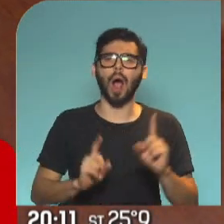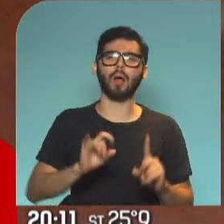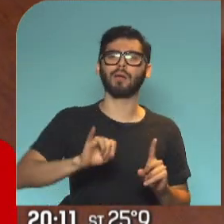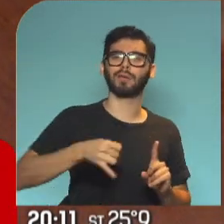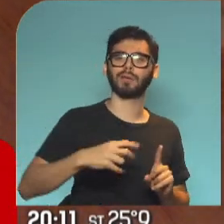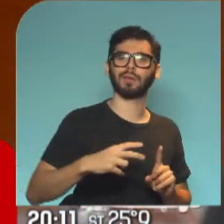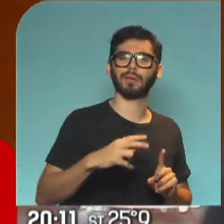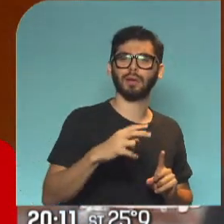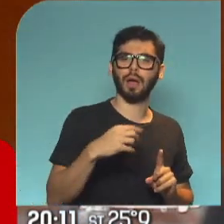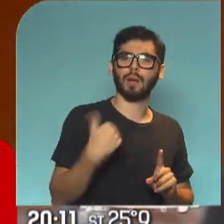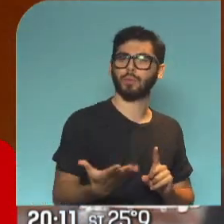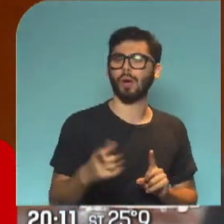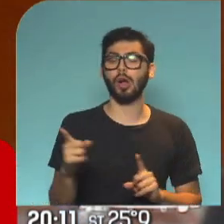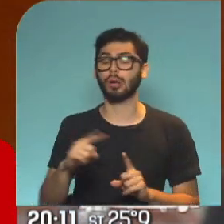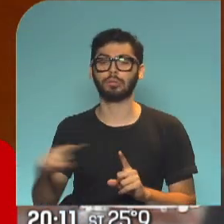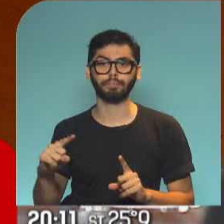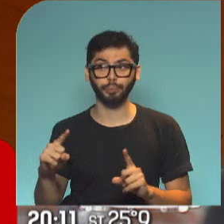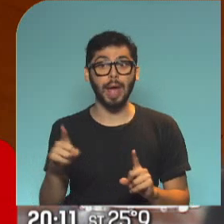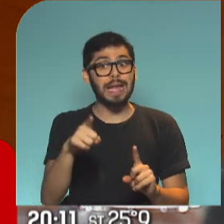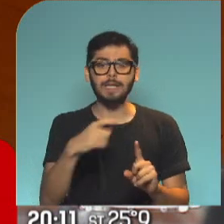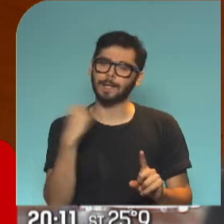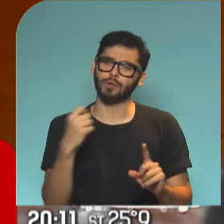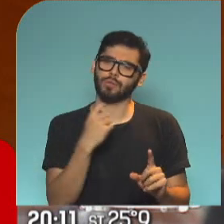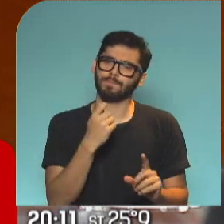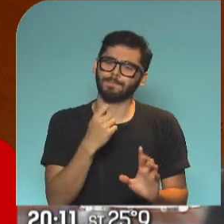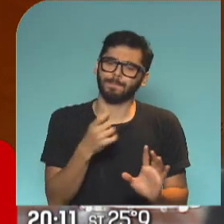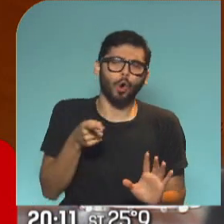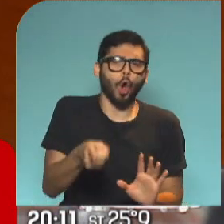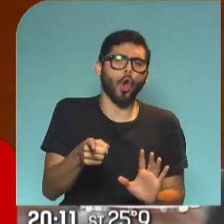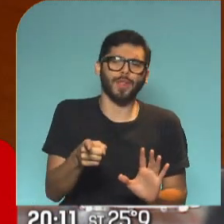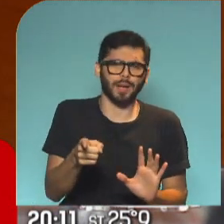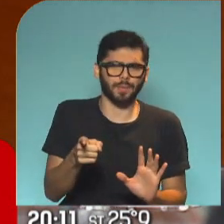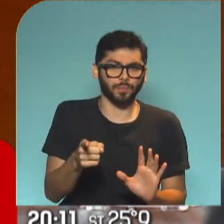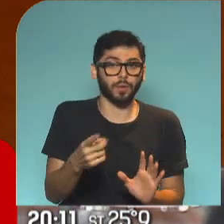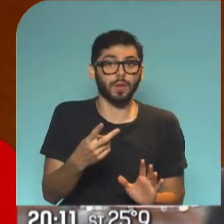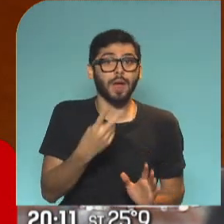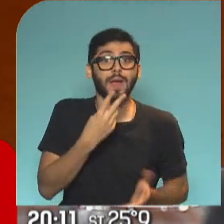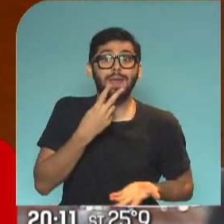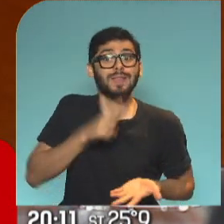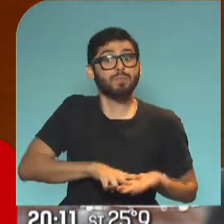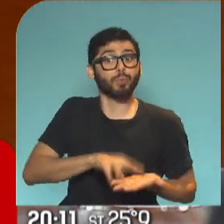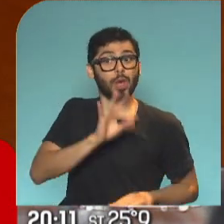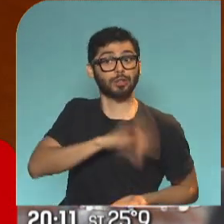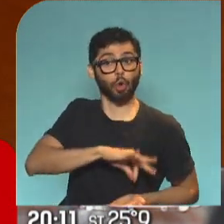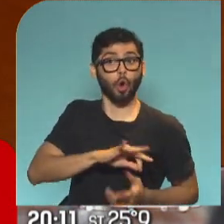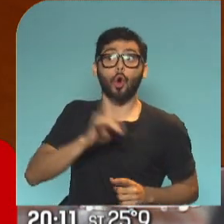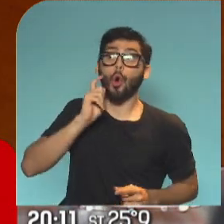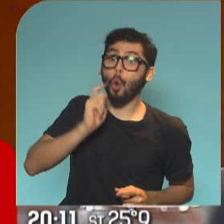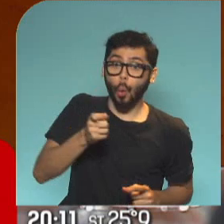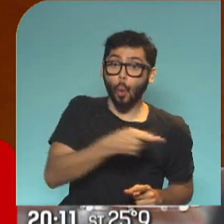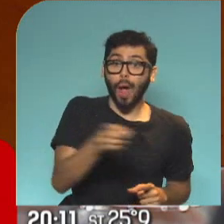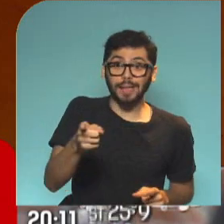privilegios esto es algo que el impuesto a las ganancias es un privilegio que tienen los jueces y juezas de nuestro país